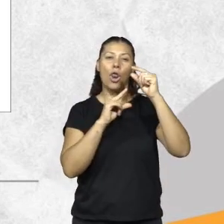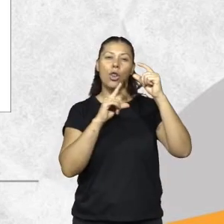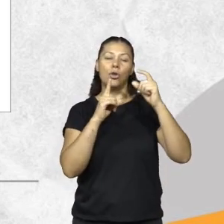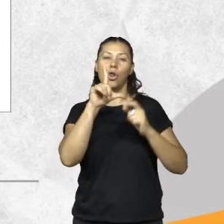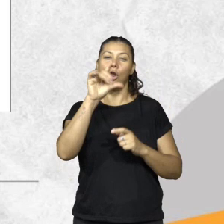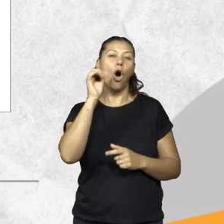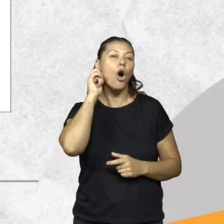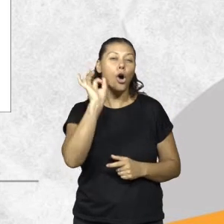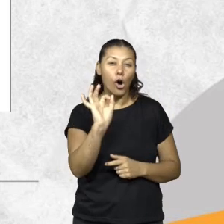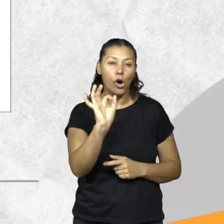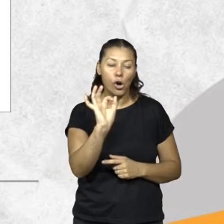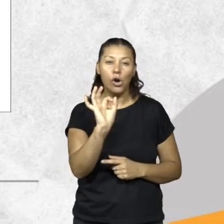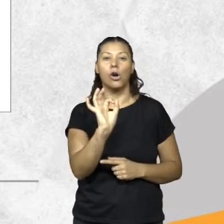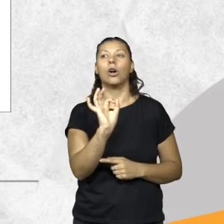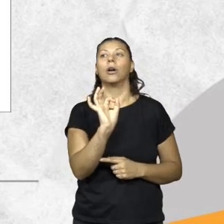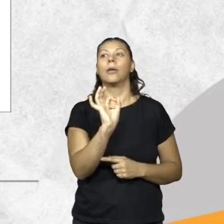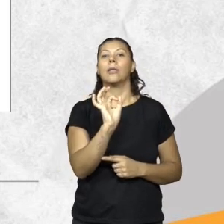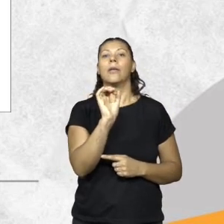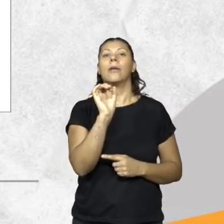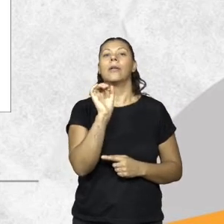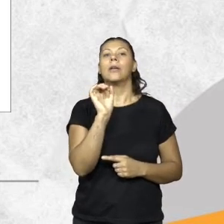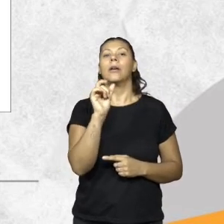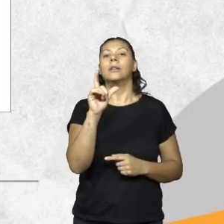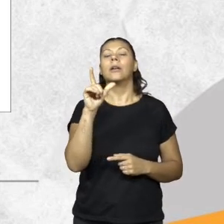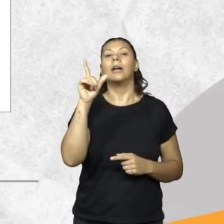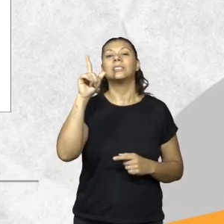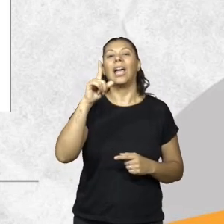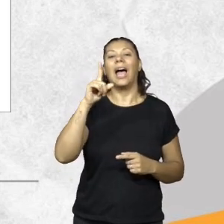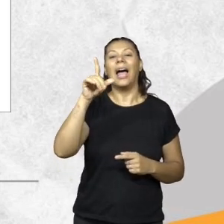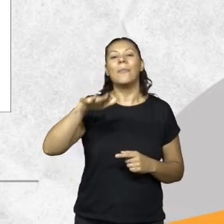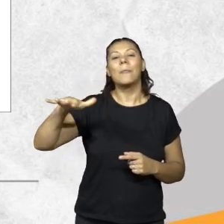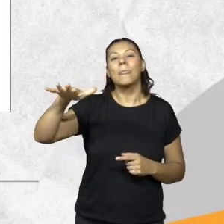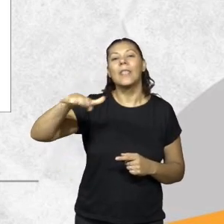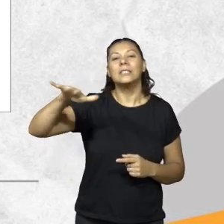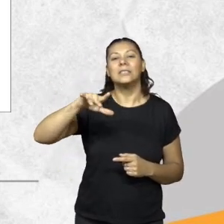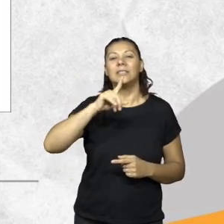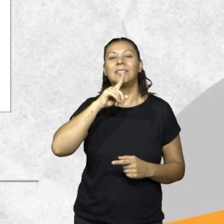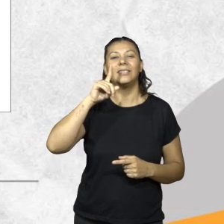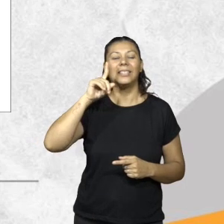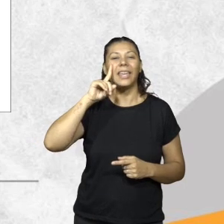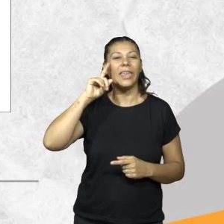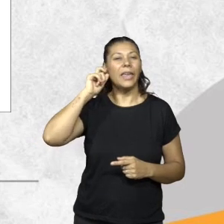Delta, para monitorearlo, se apoyan mucho también en la comunidad.